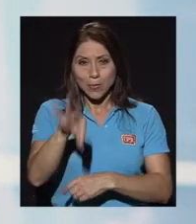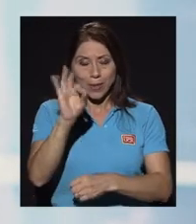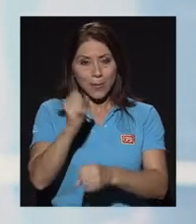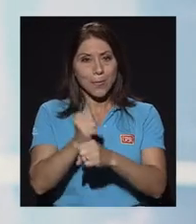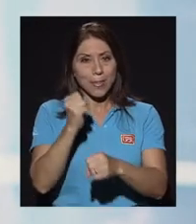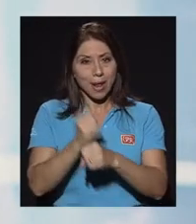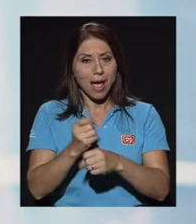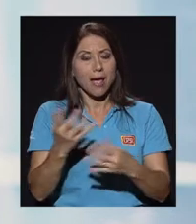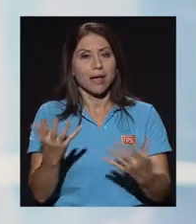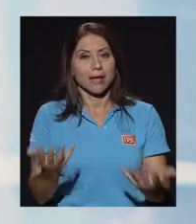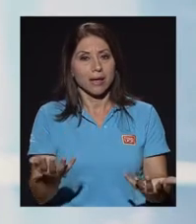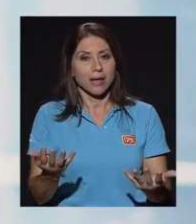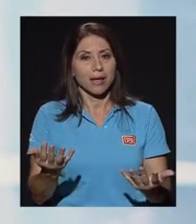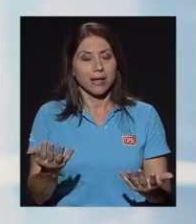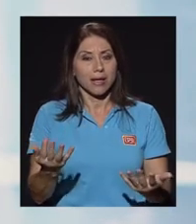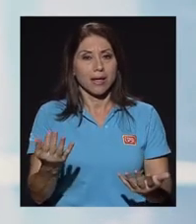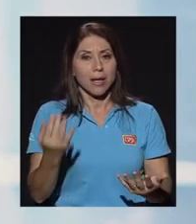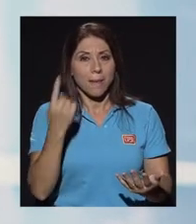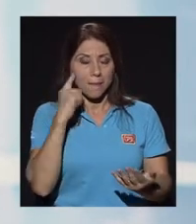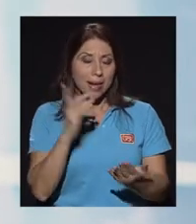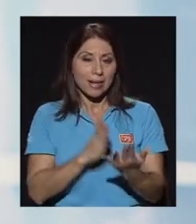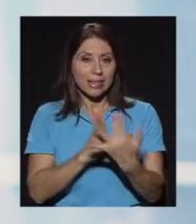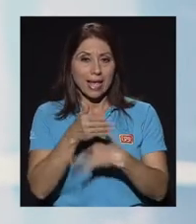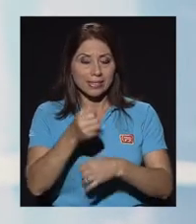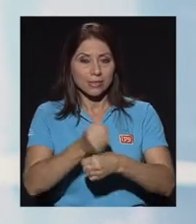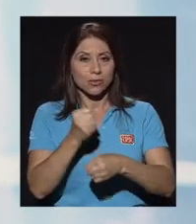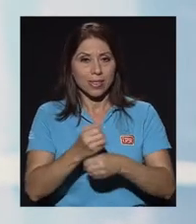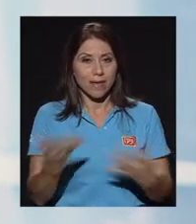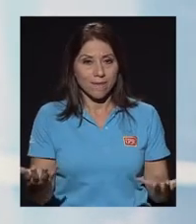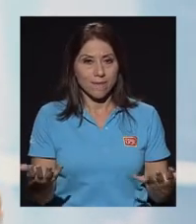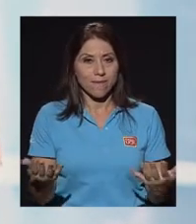colocarlos para que tengan acceso a